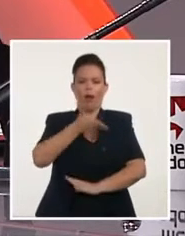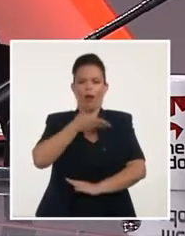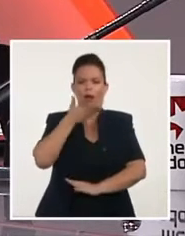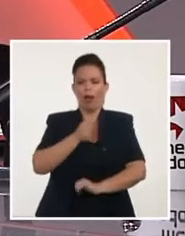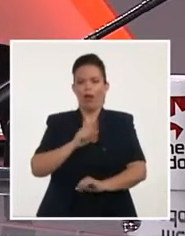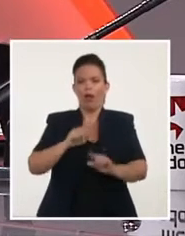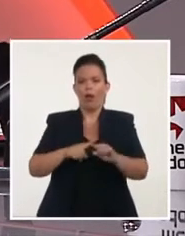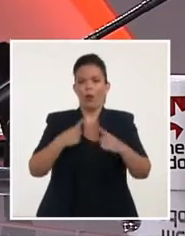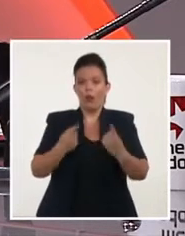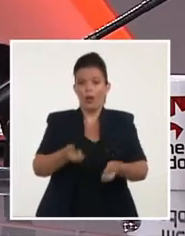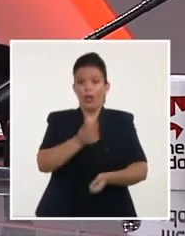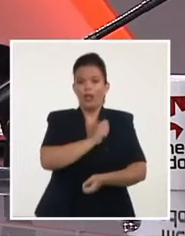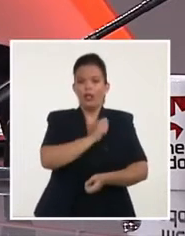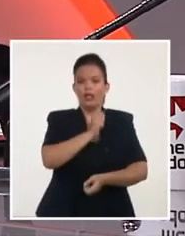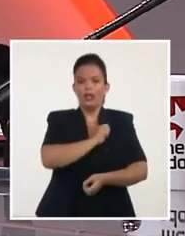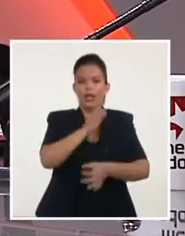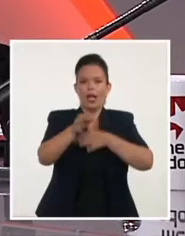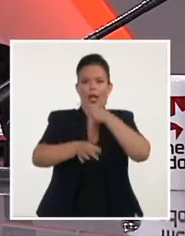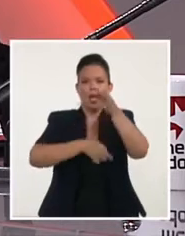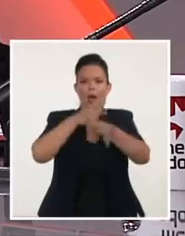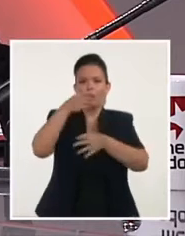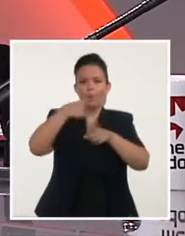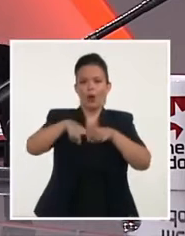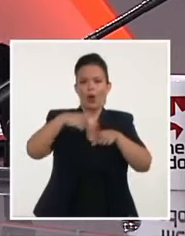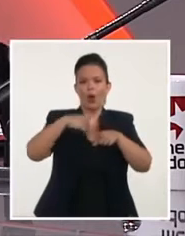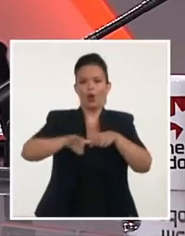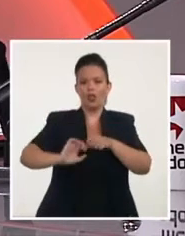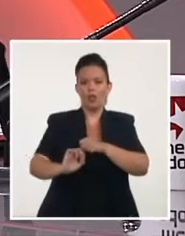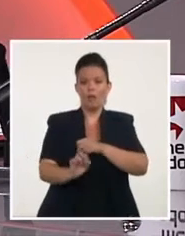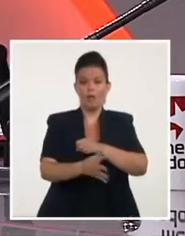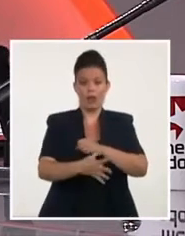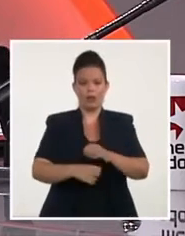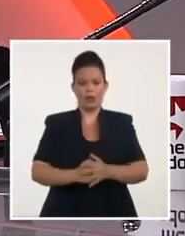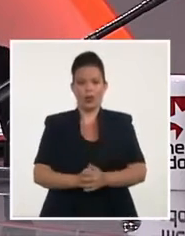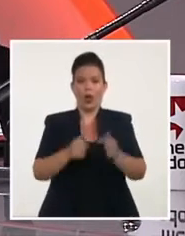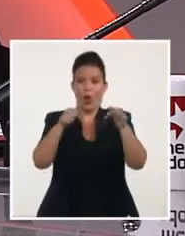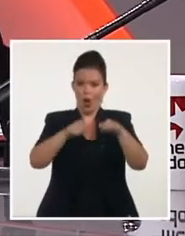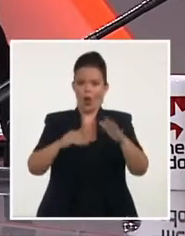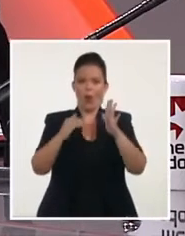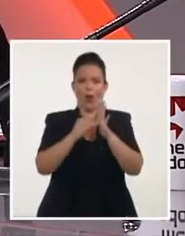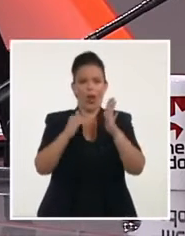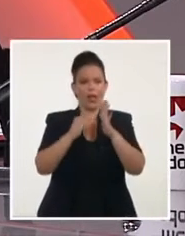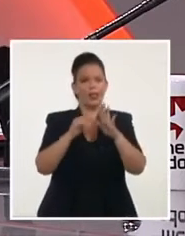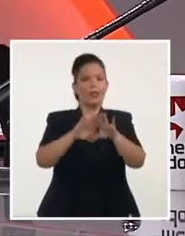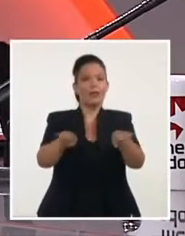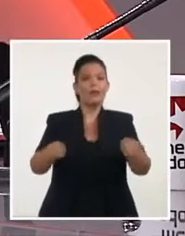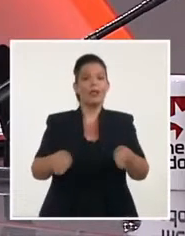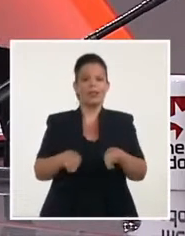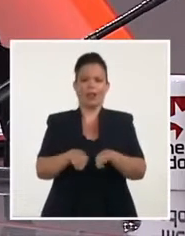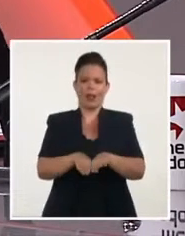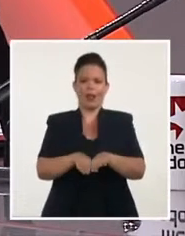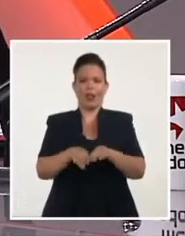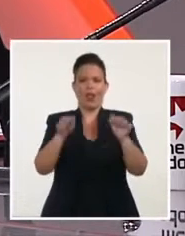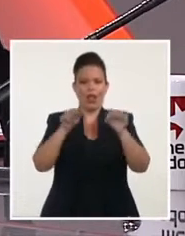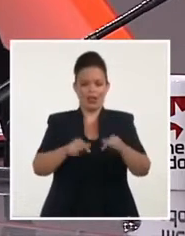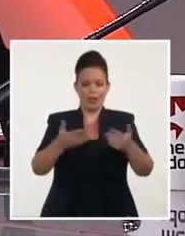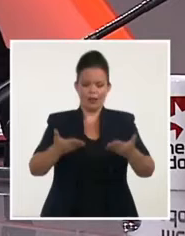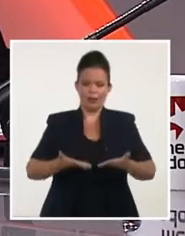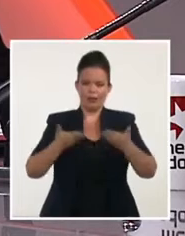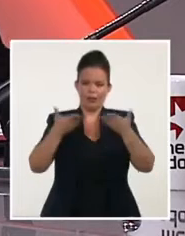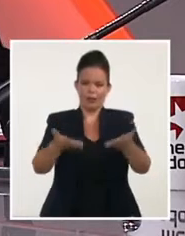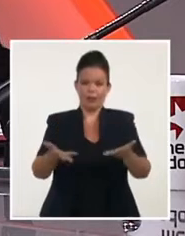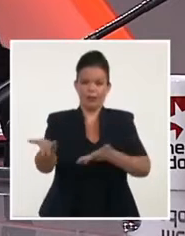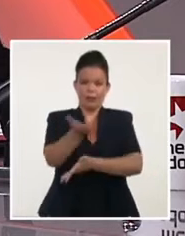realidad y construir símbolos. De eso estaremos hablando esta tarde en nuestra mesa redonda, que tengo el placer de compartir con dos